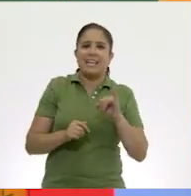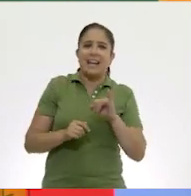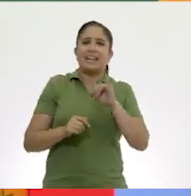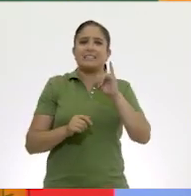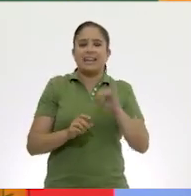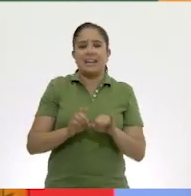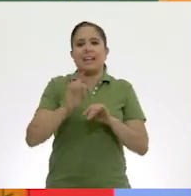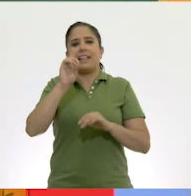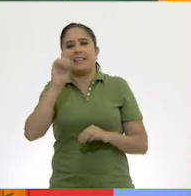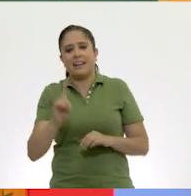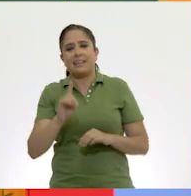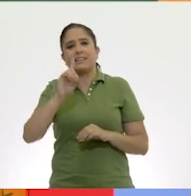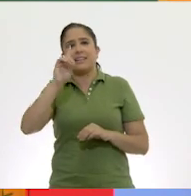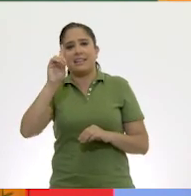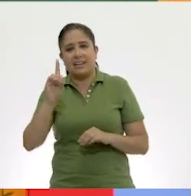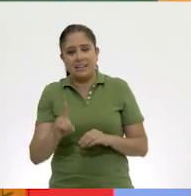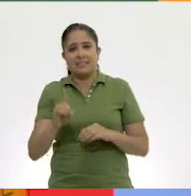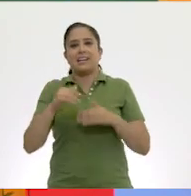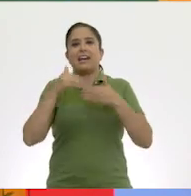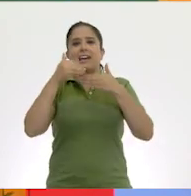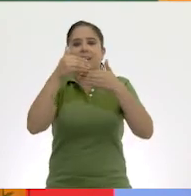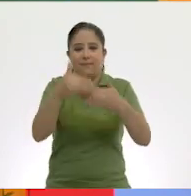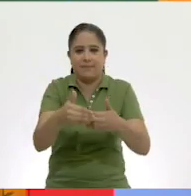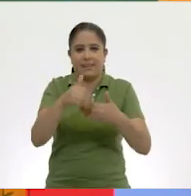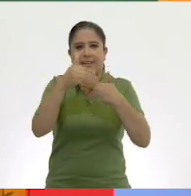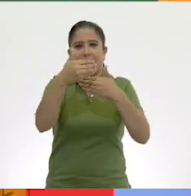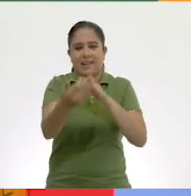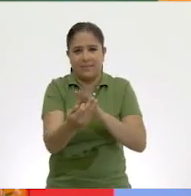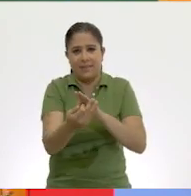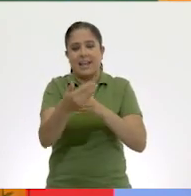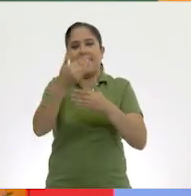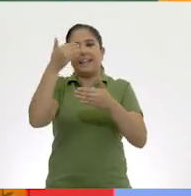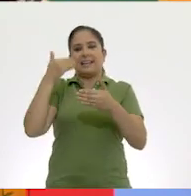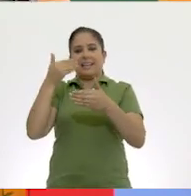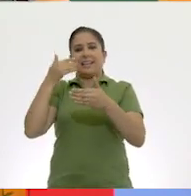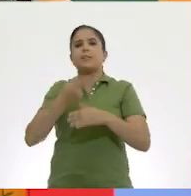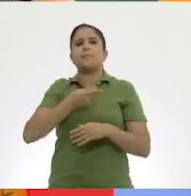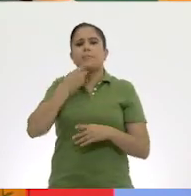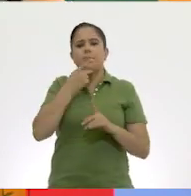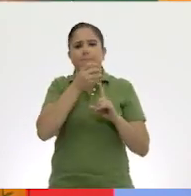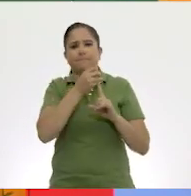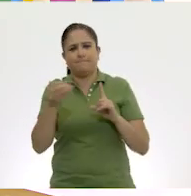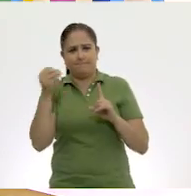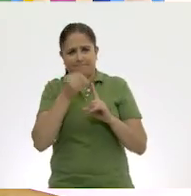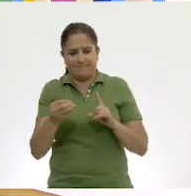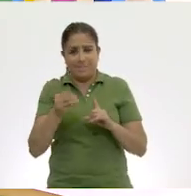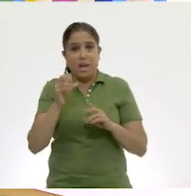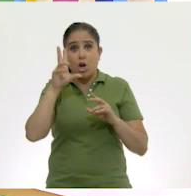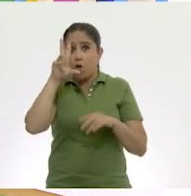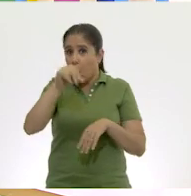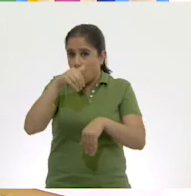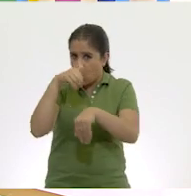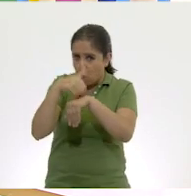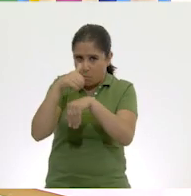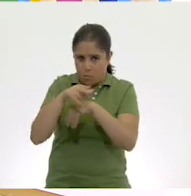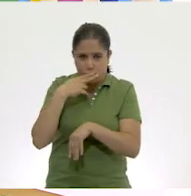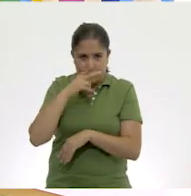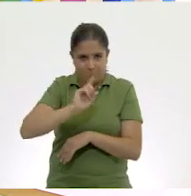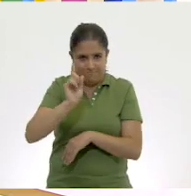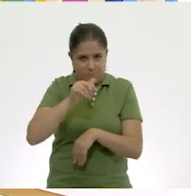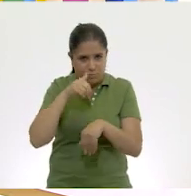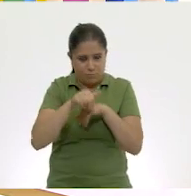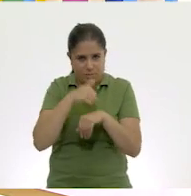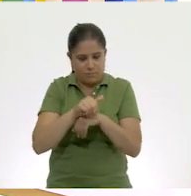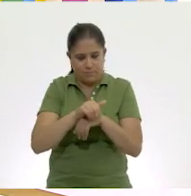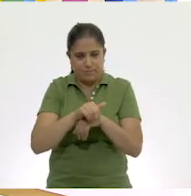izquierda derecha derecha al frente al frente atrás atrás ok sí número sólo vamos a decir